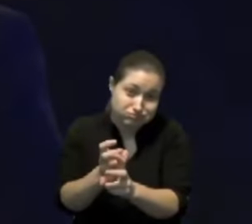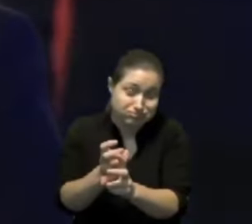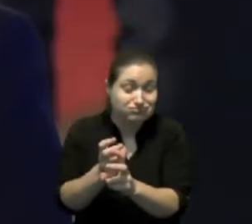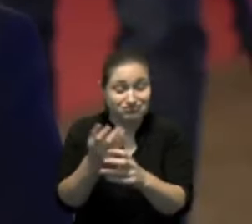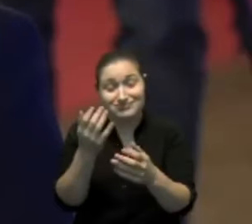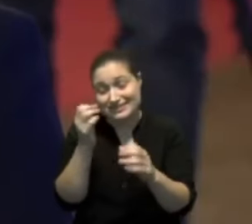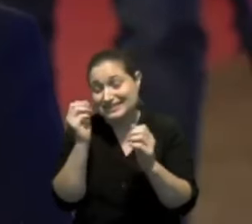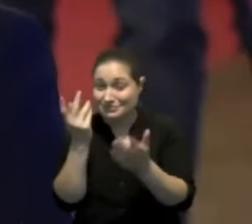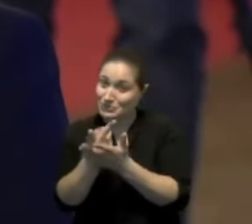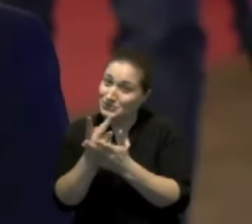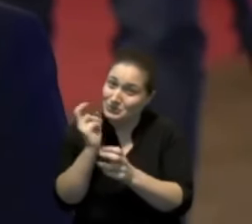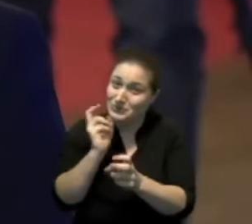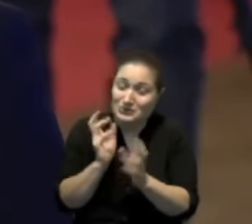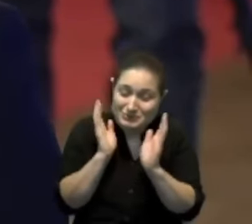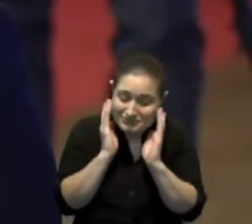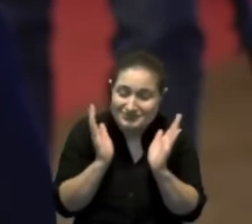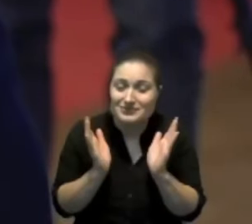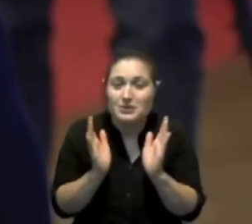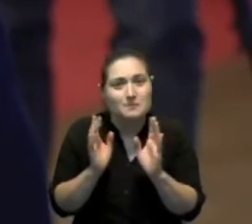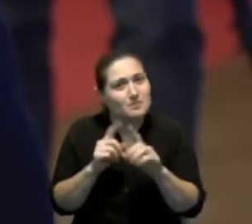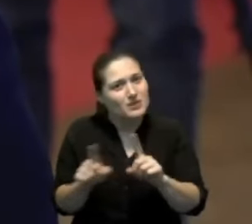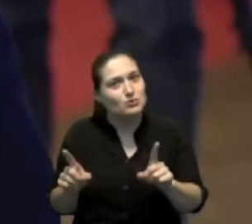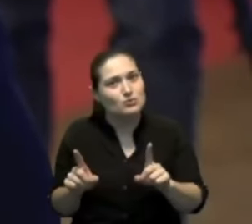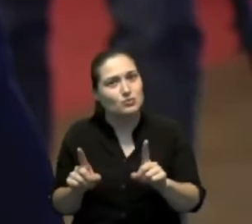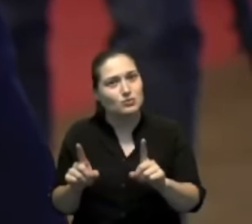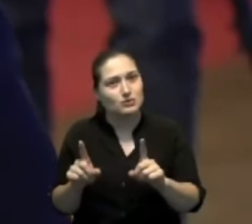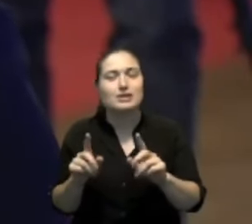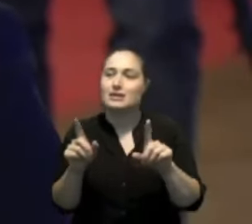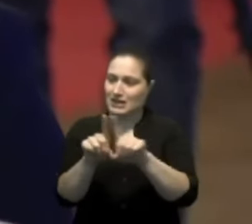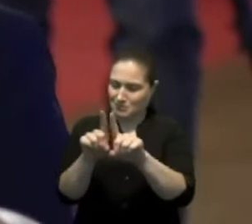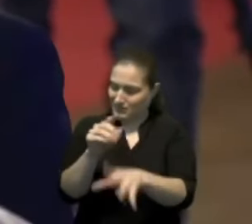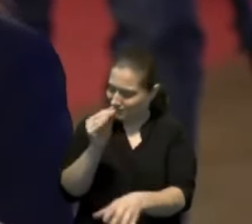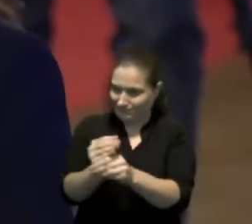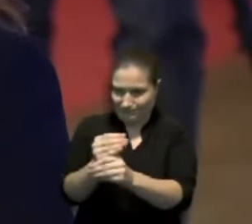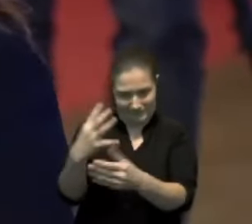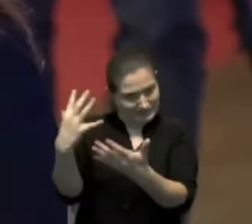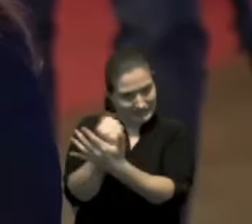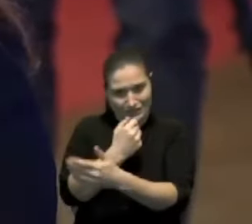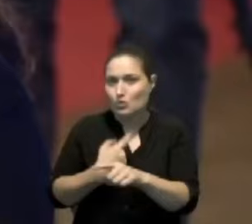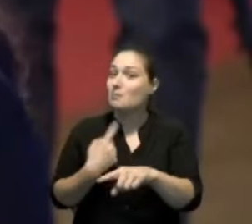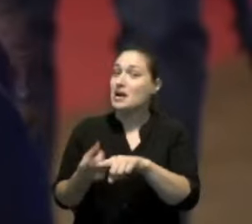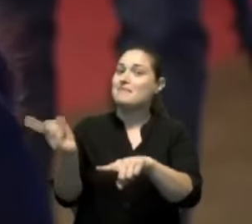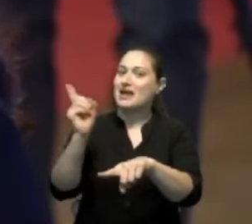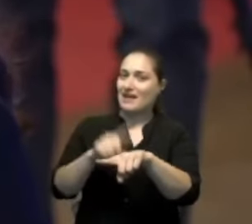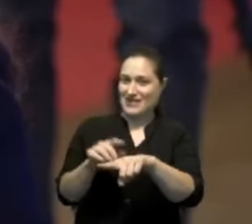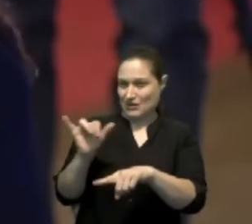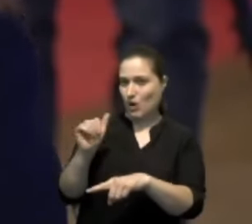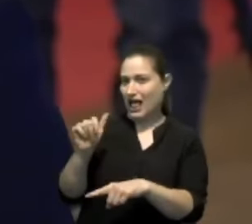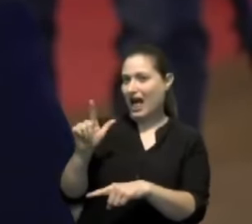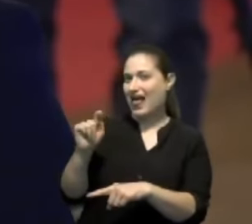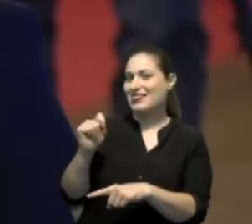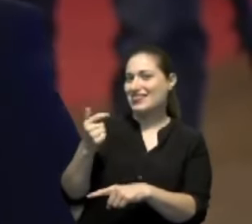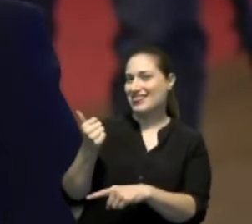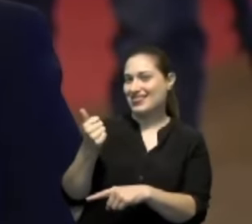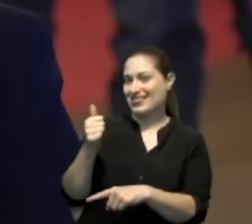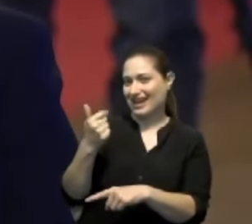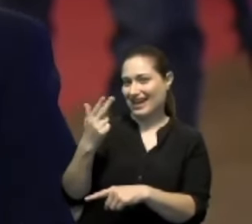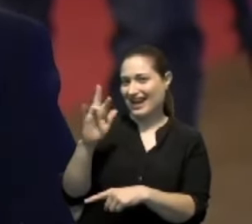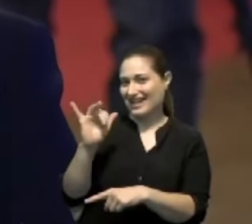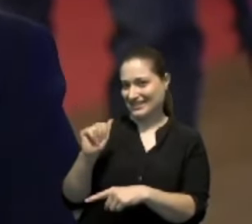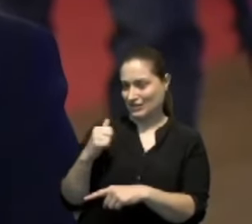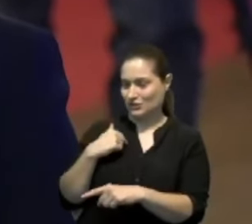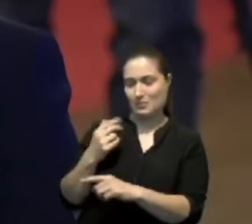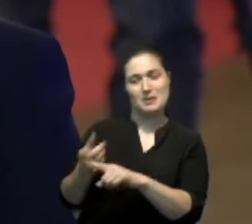puede hacer en ese sentido y no quiero desaprovechar la oportunidad que estoy aquí por primera vez como dijo Alta Gracia para